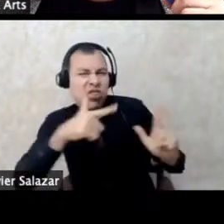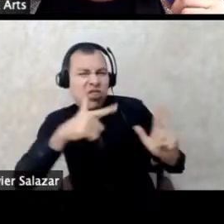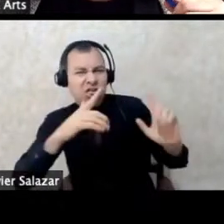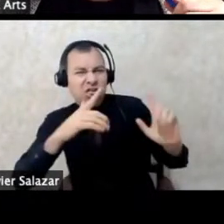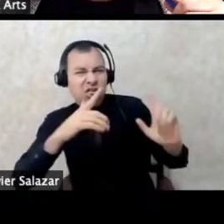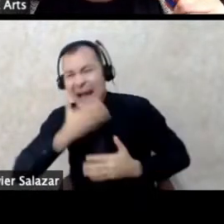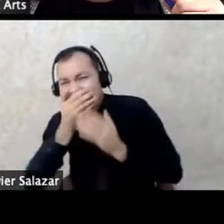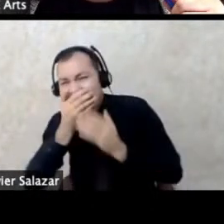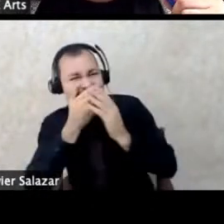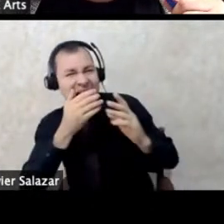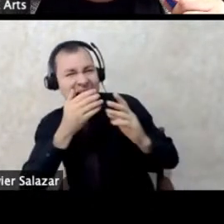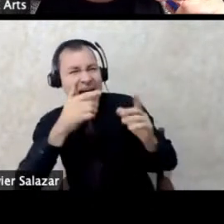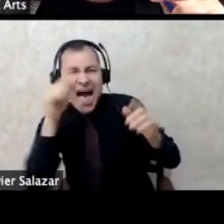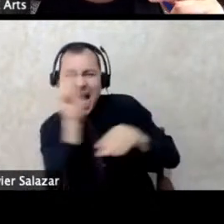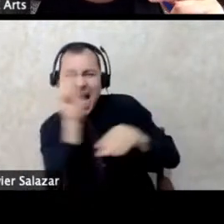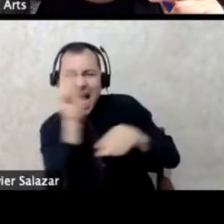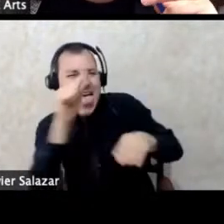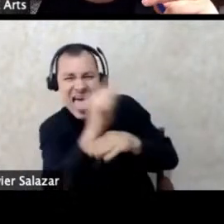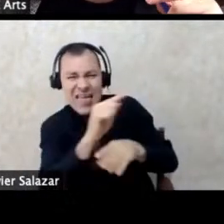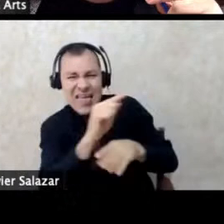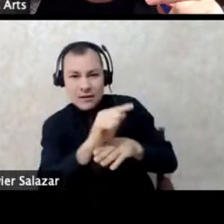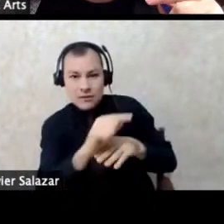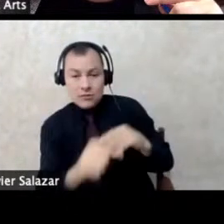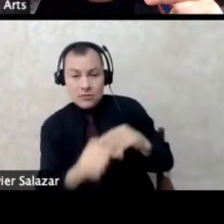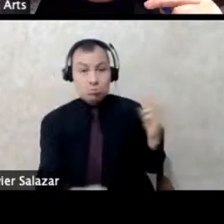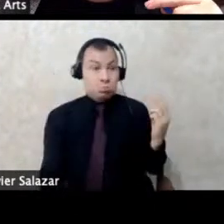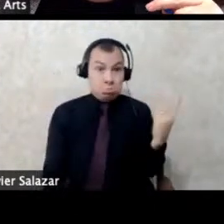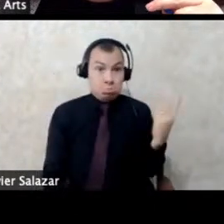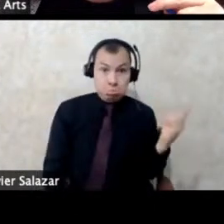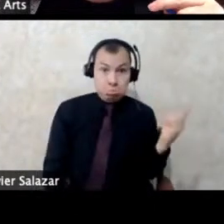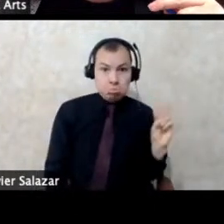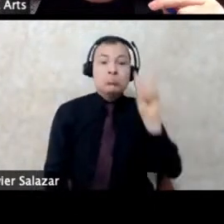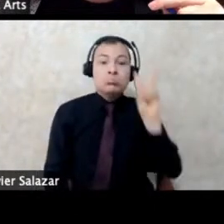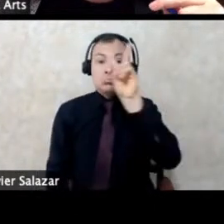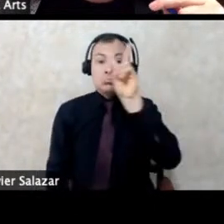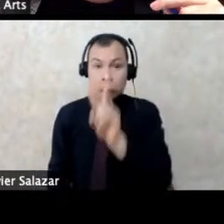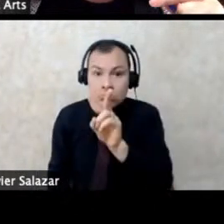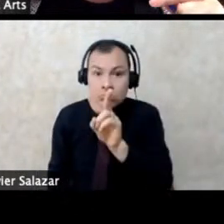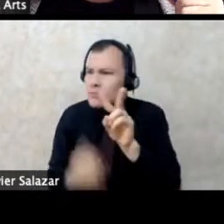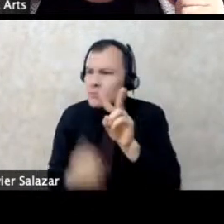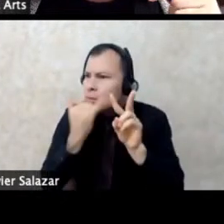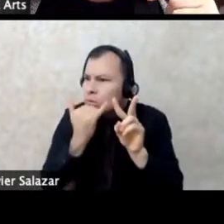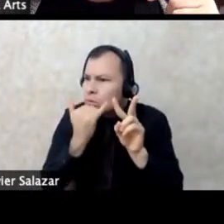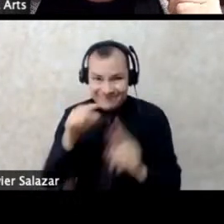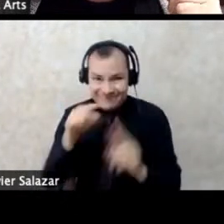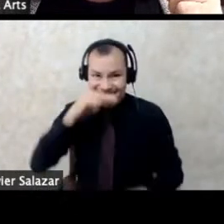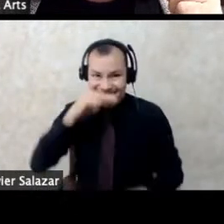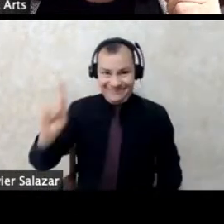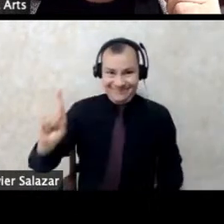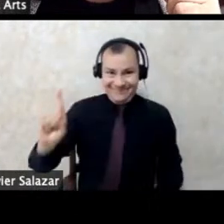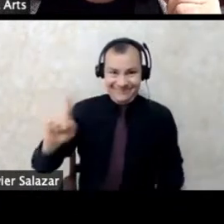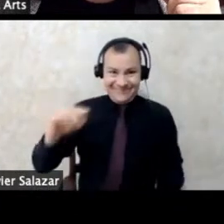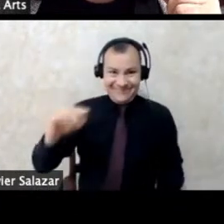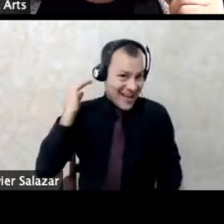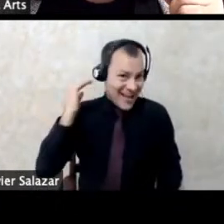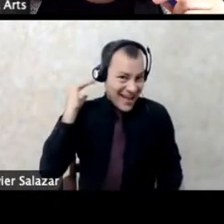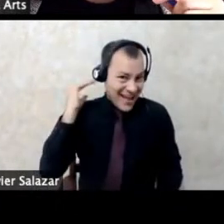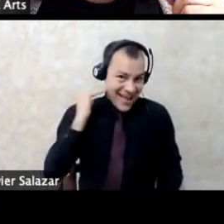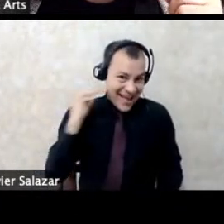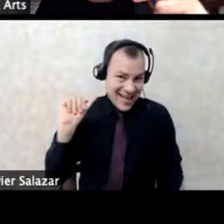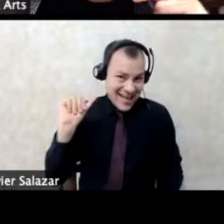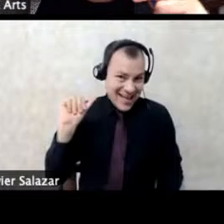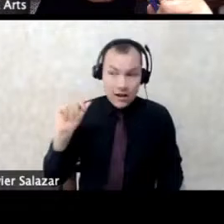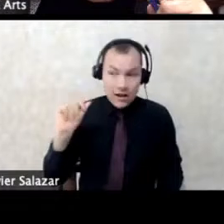era lo que sucedía y cómo podíamos resolverlo, y en estos momentos esta niña incluso es una niña que es líder en su salón cuando antes era una persona de las que le